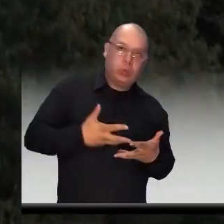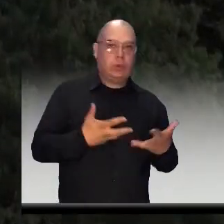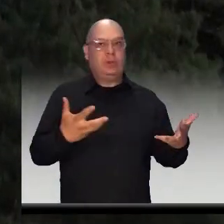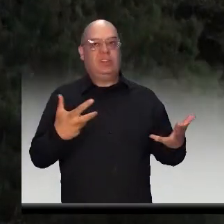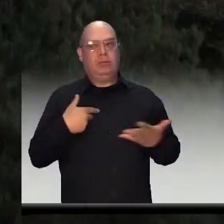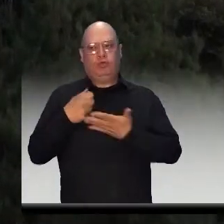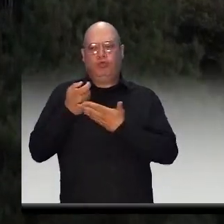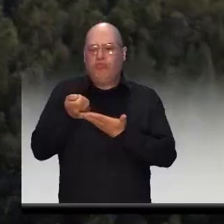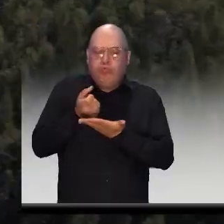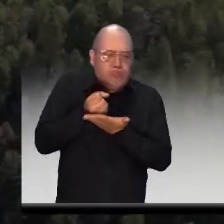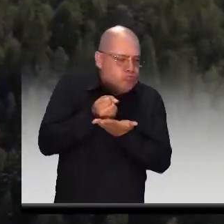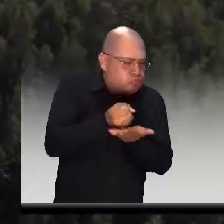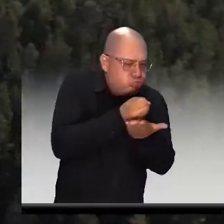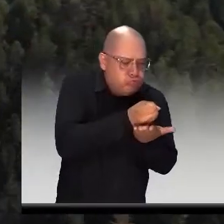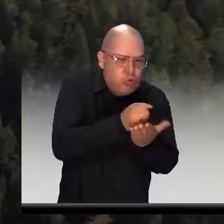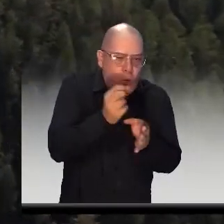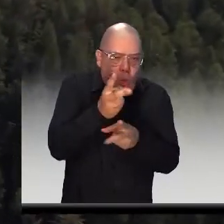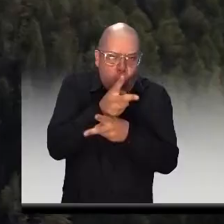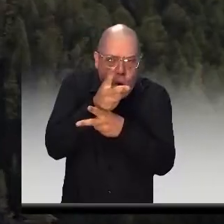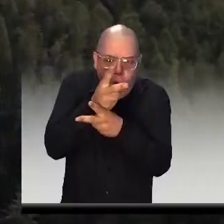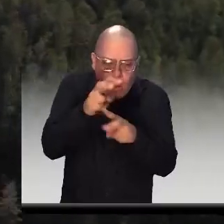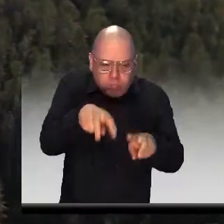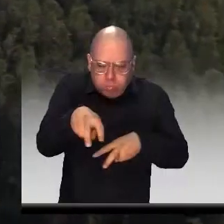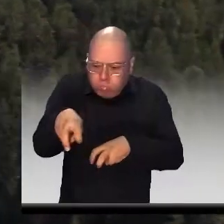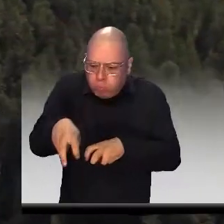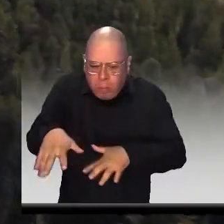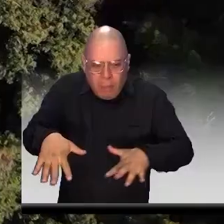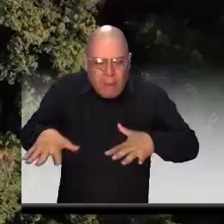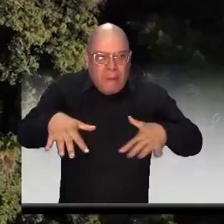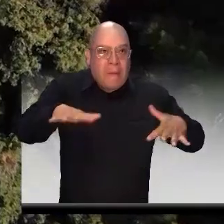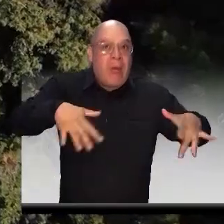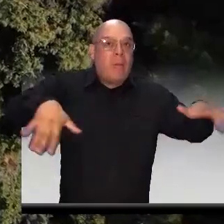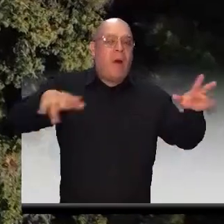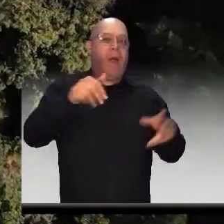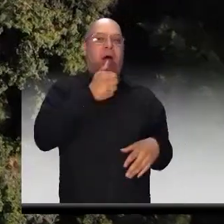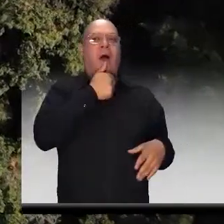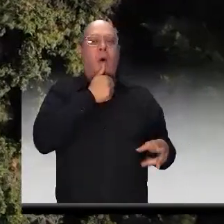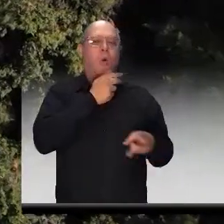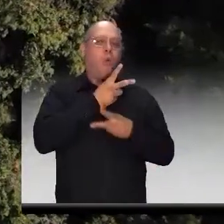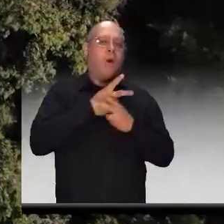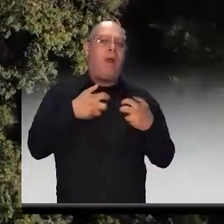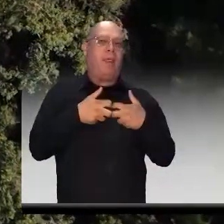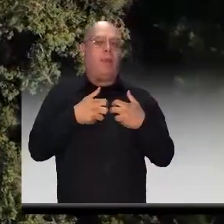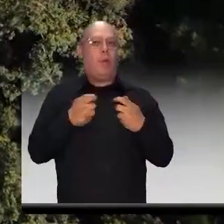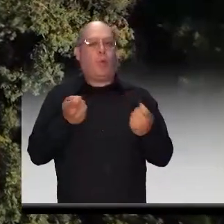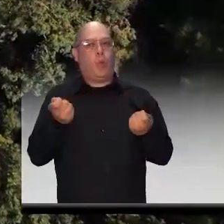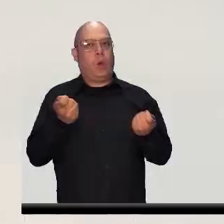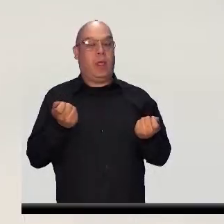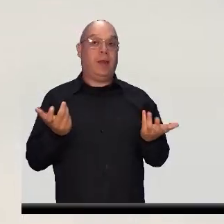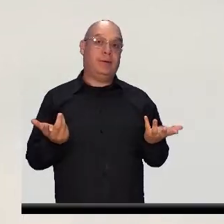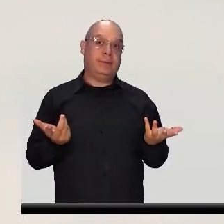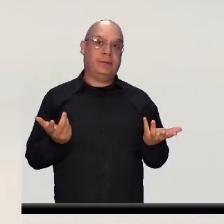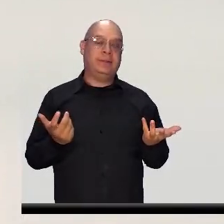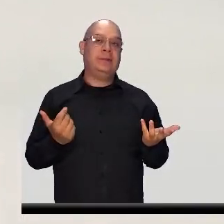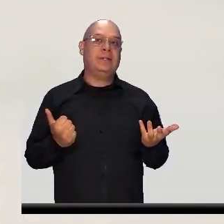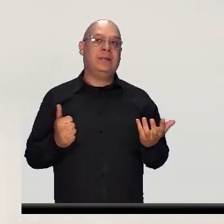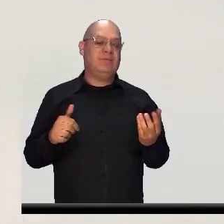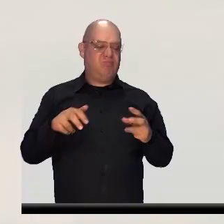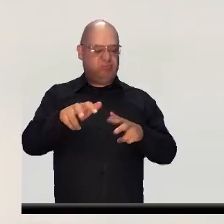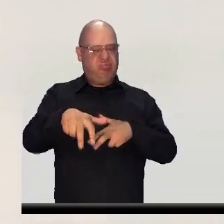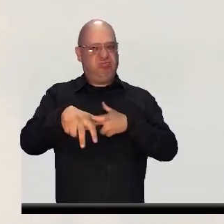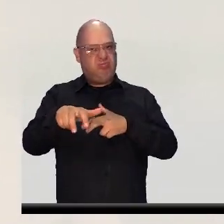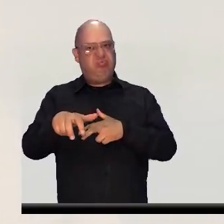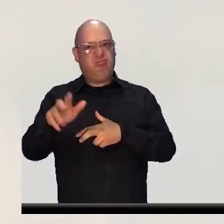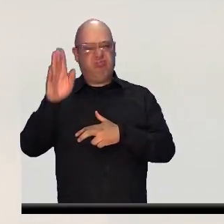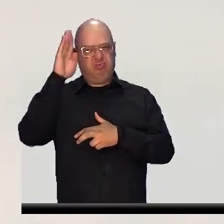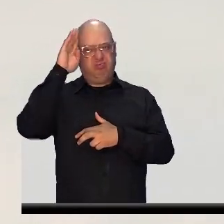desde cómo cuidamos nuestros cultivos hasta cómo utilizamos el agua y la energía. Así que si queremos un planeta saludable para las próximas